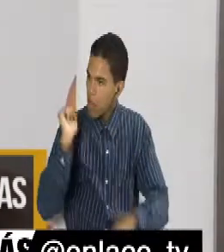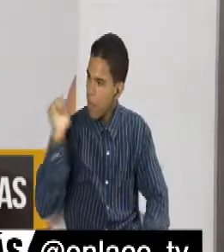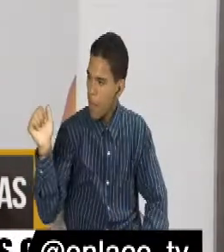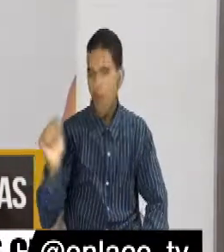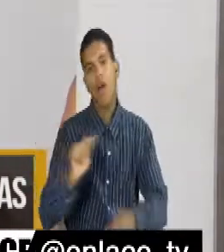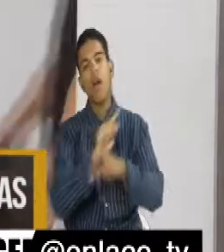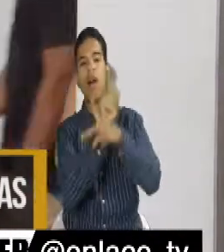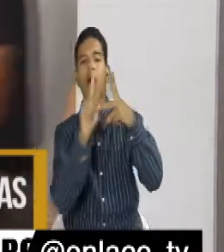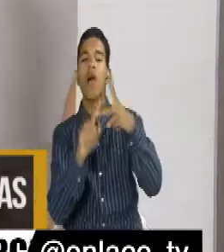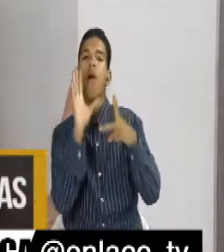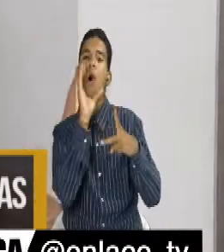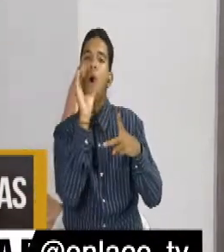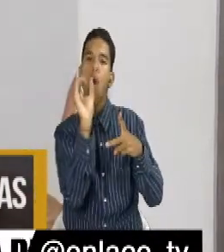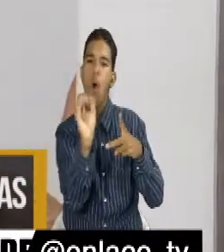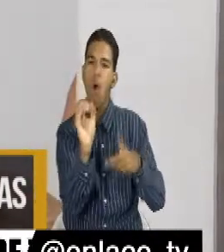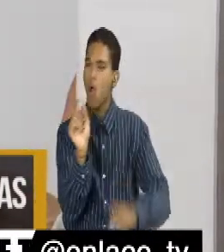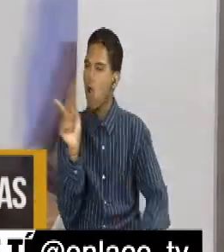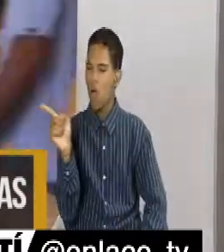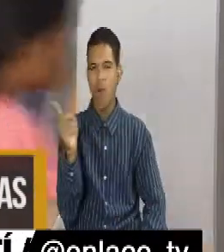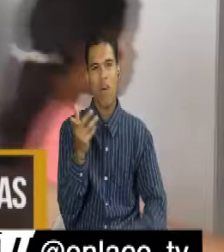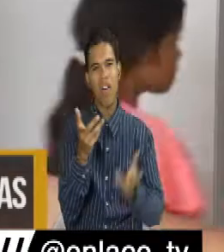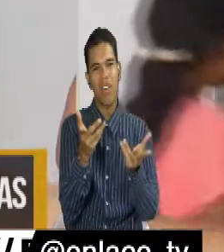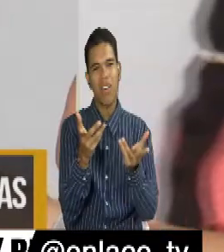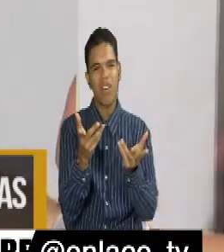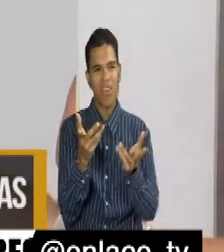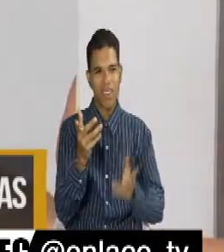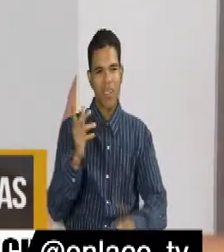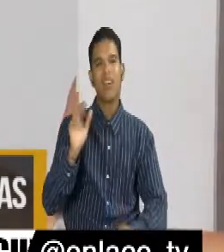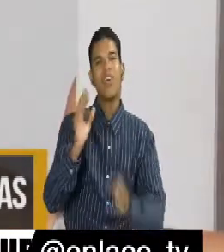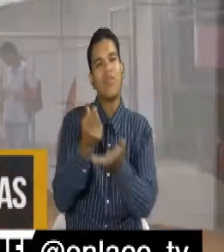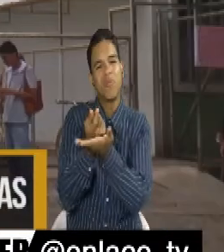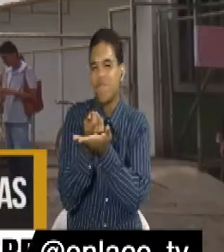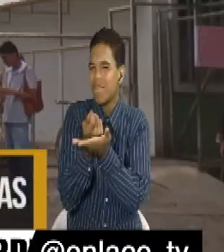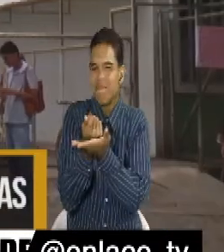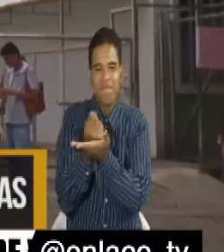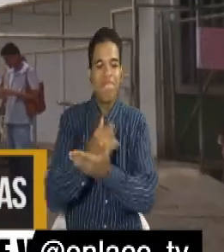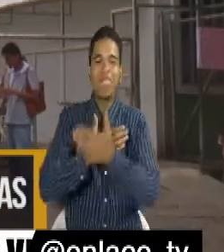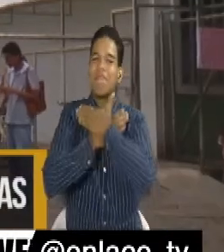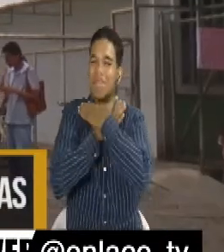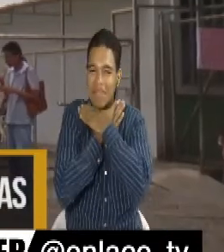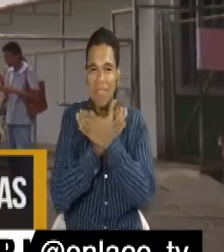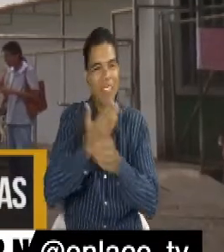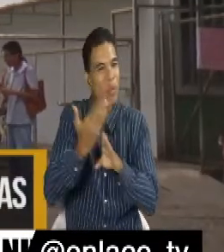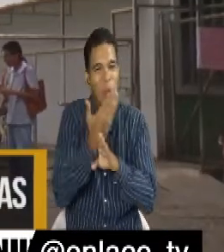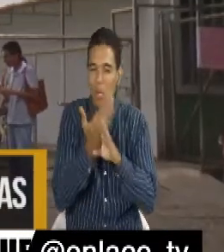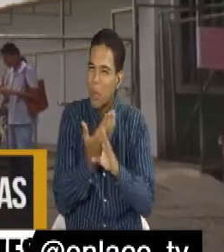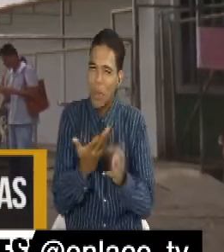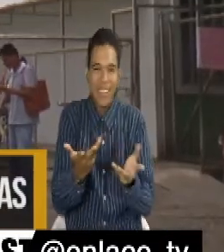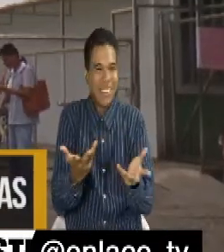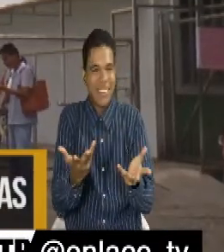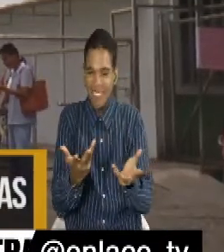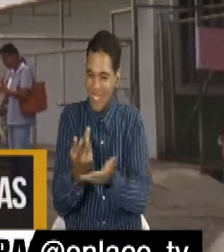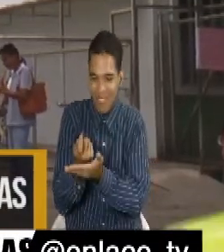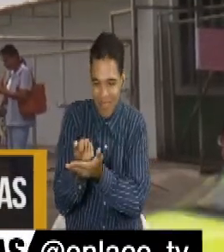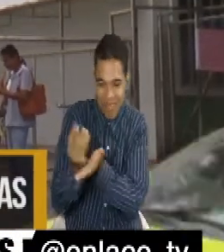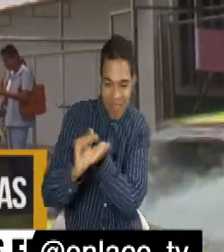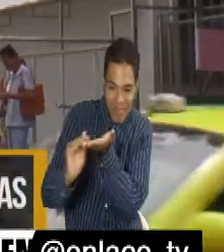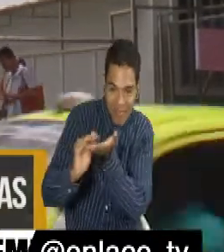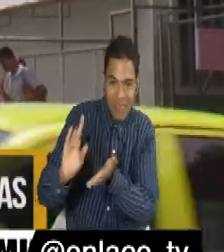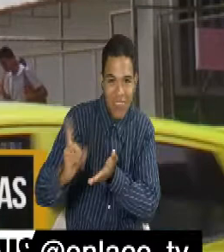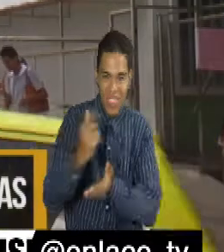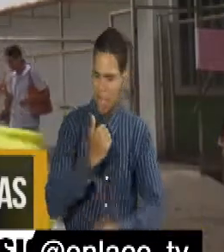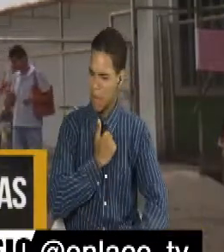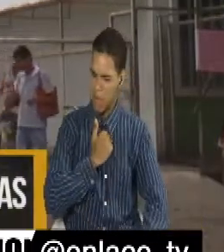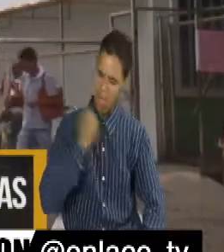el señor que tienen solvencias económicas, no han podido resolver sus problemas económicos, entonces atentan contra su